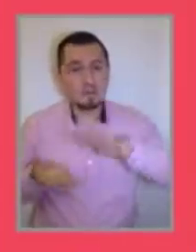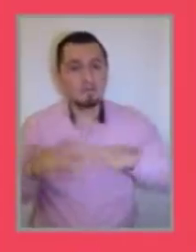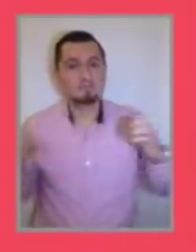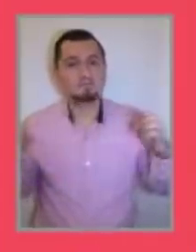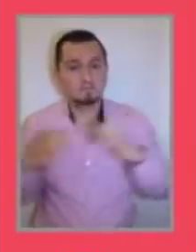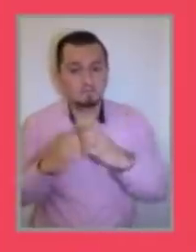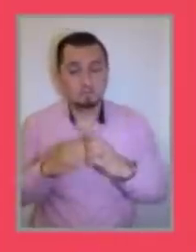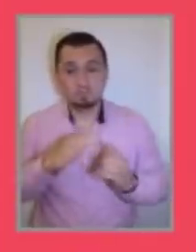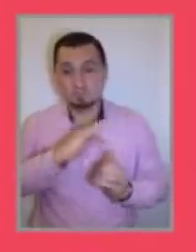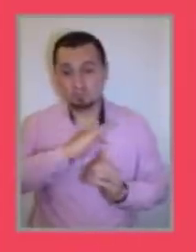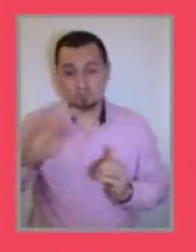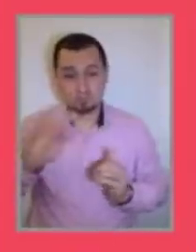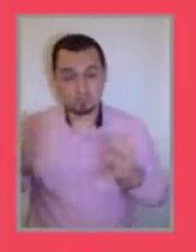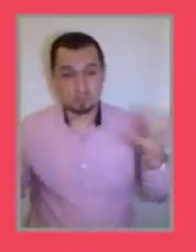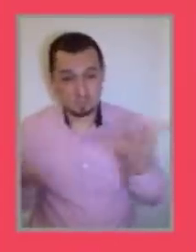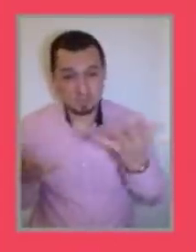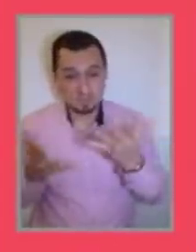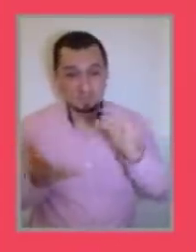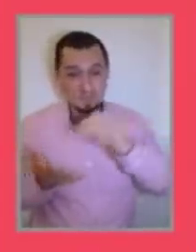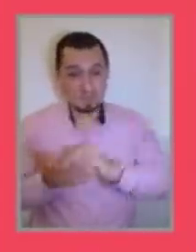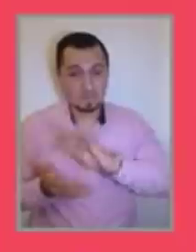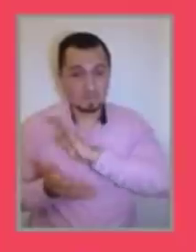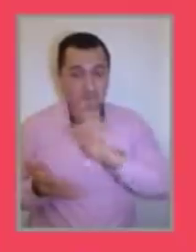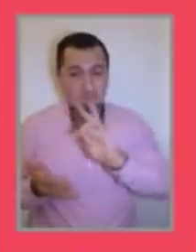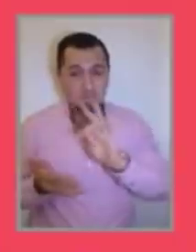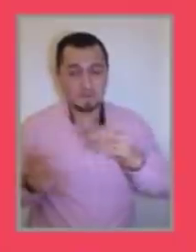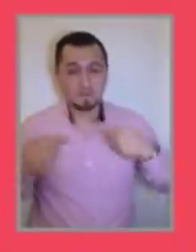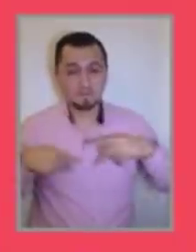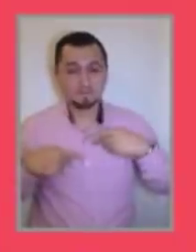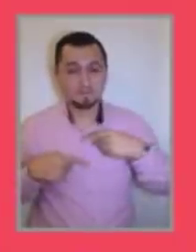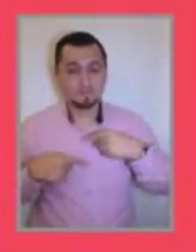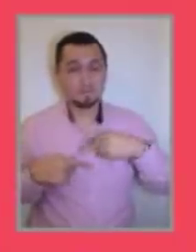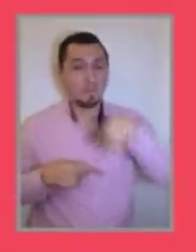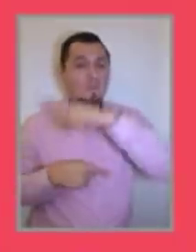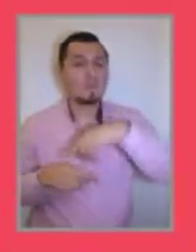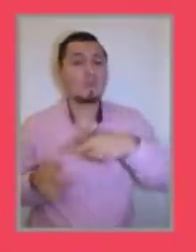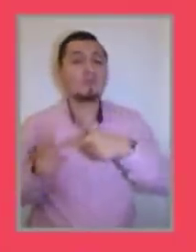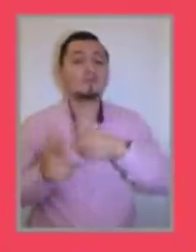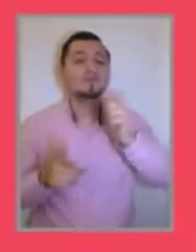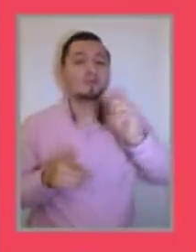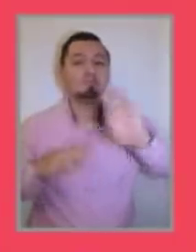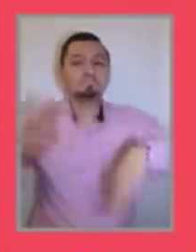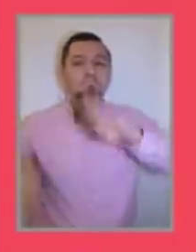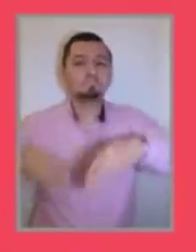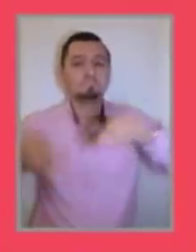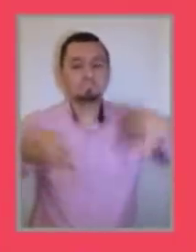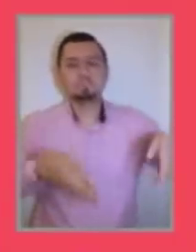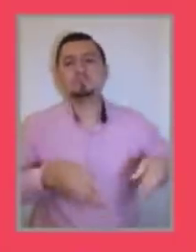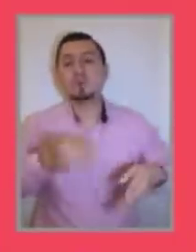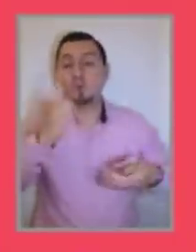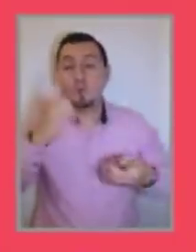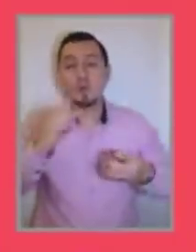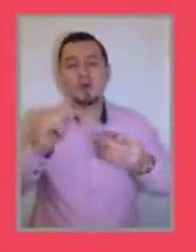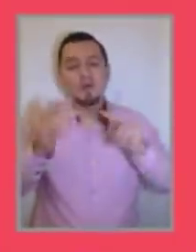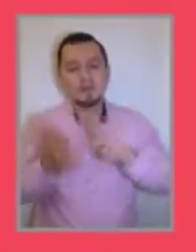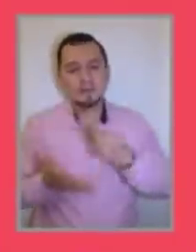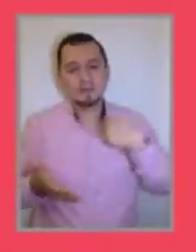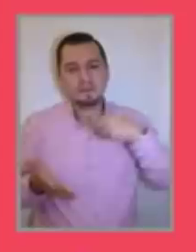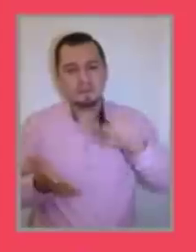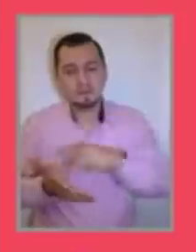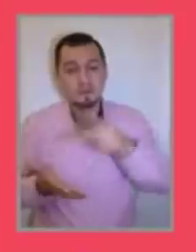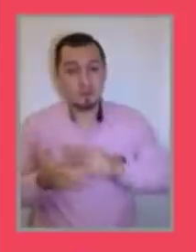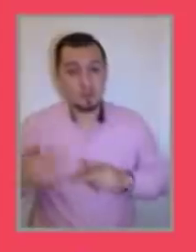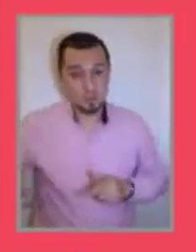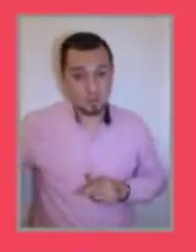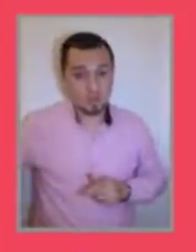sanitaria, las capacidades de Ciencias Forenses no se han visto rebasadas. Y pues lo de las fosas lo hemos explicado una y otra vez. El gobierno de Jalisco